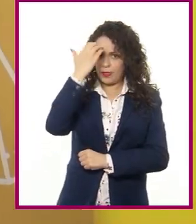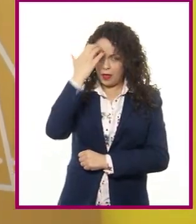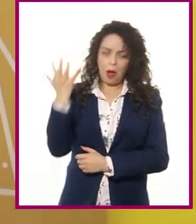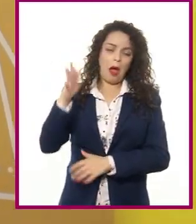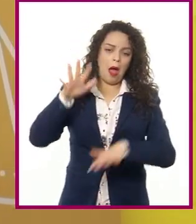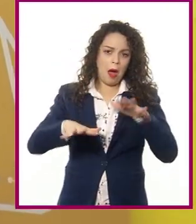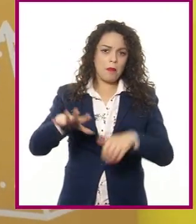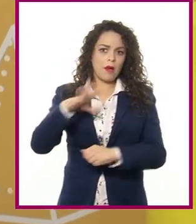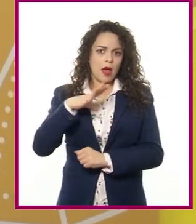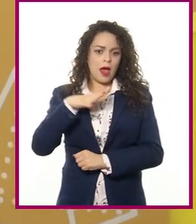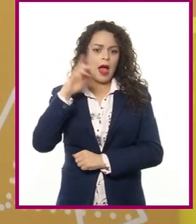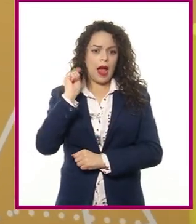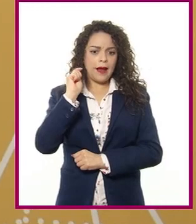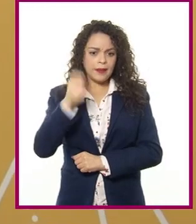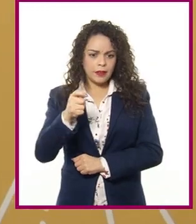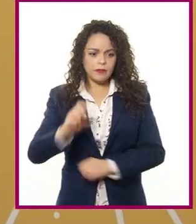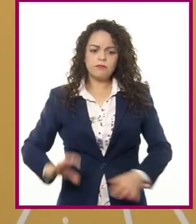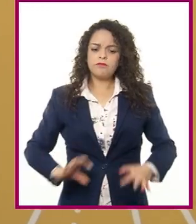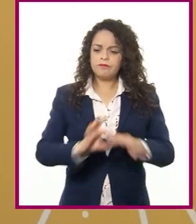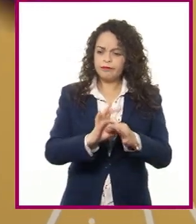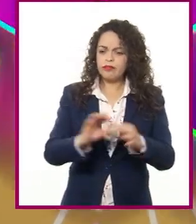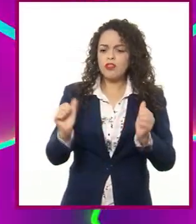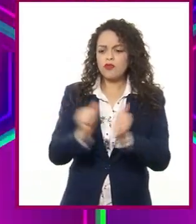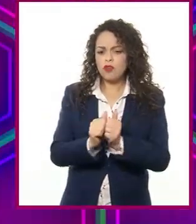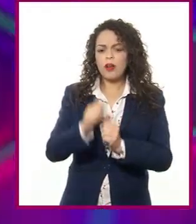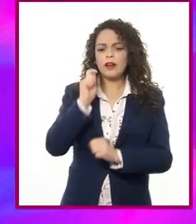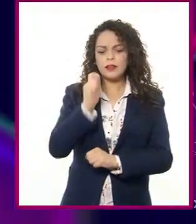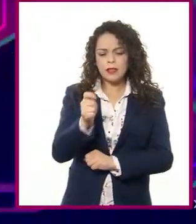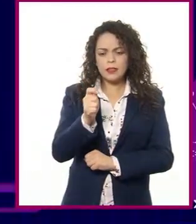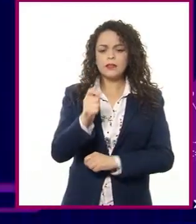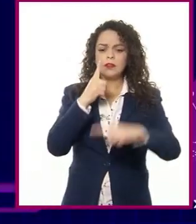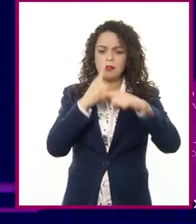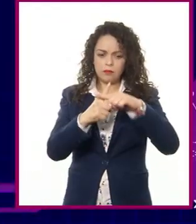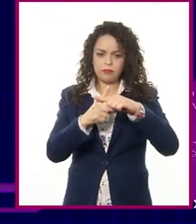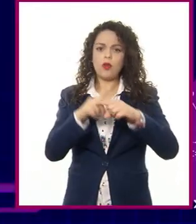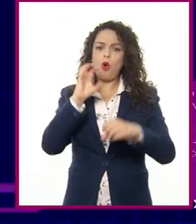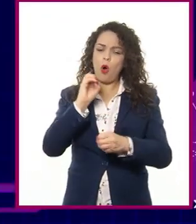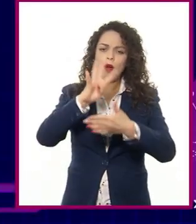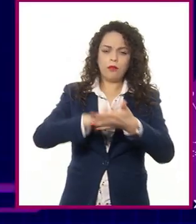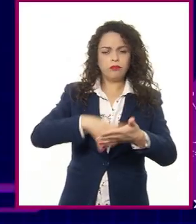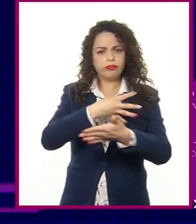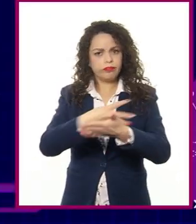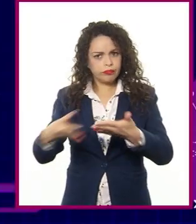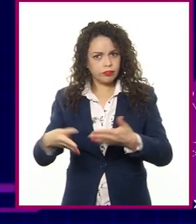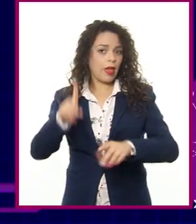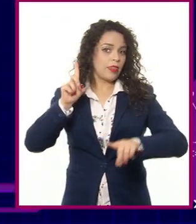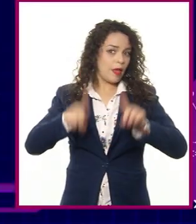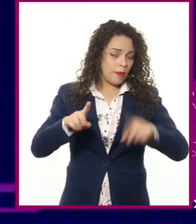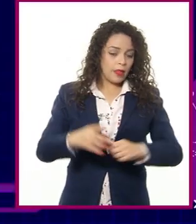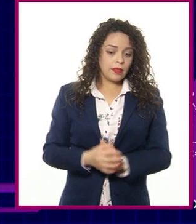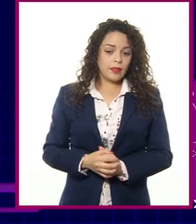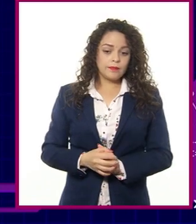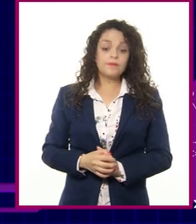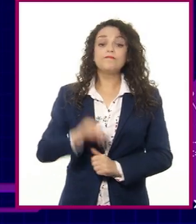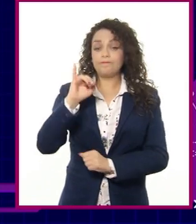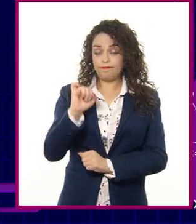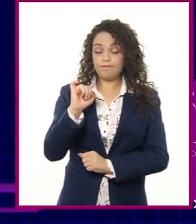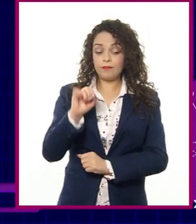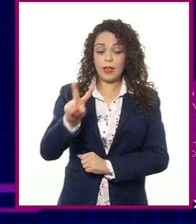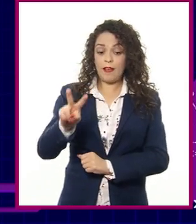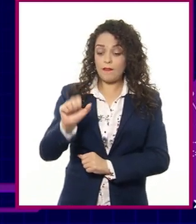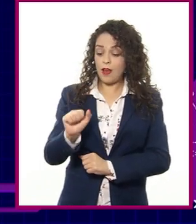se relacionan con otras que tienen representación gráfica y tabular. Así es, Leslie. Una